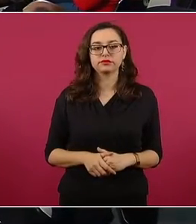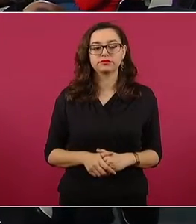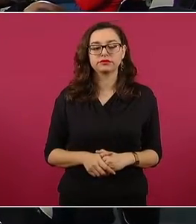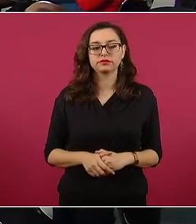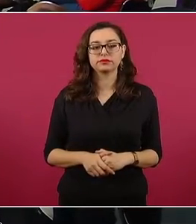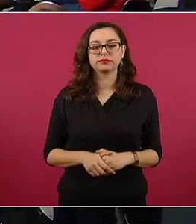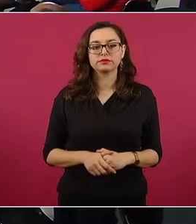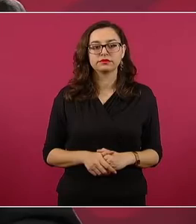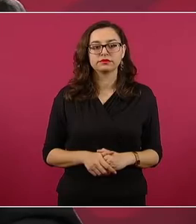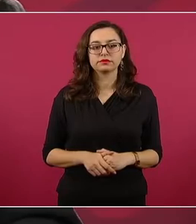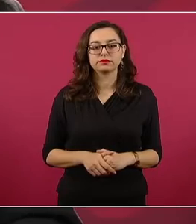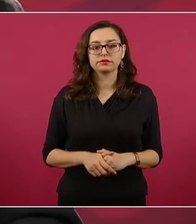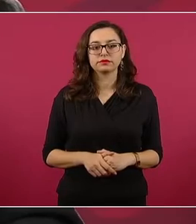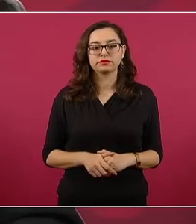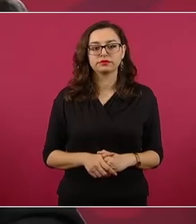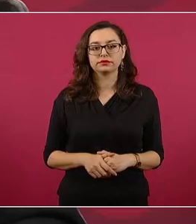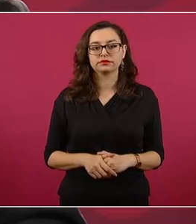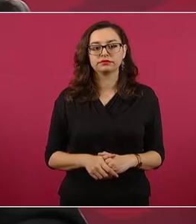va a haber